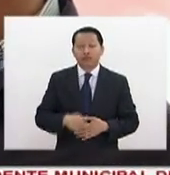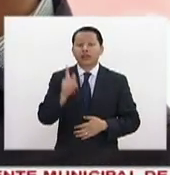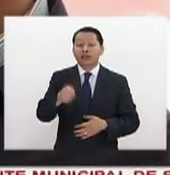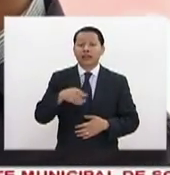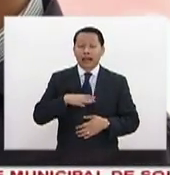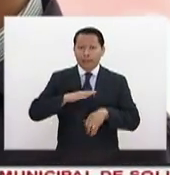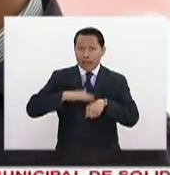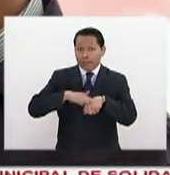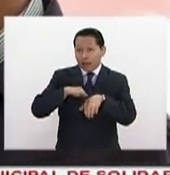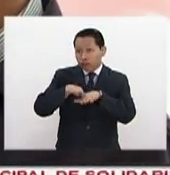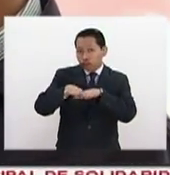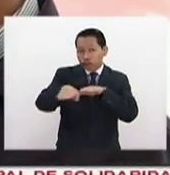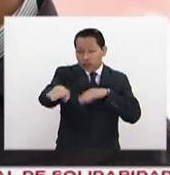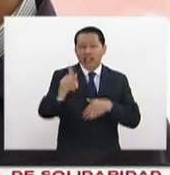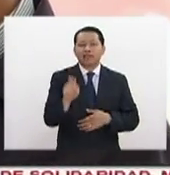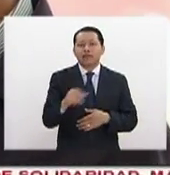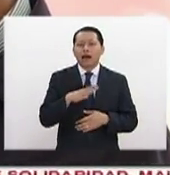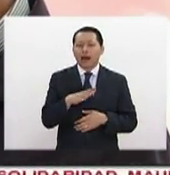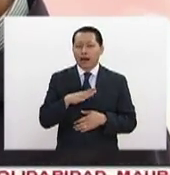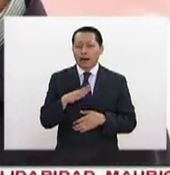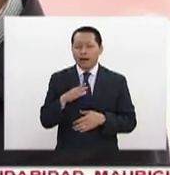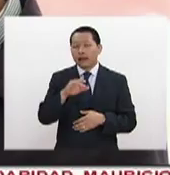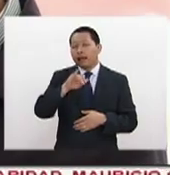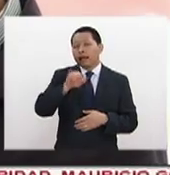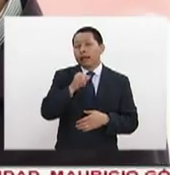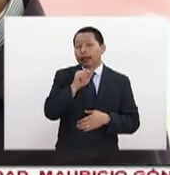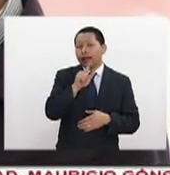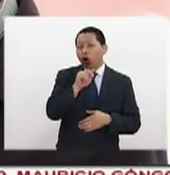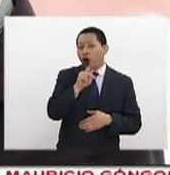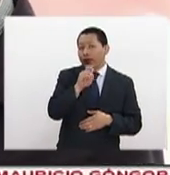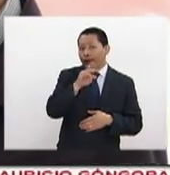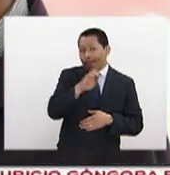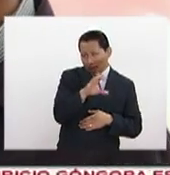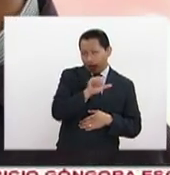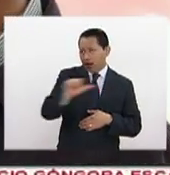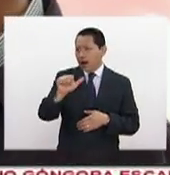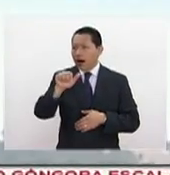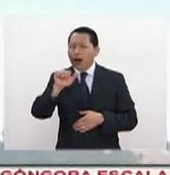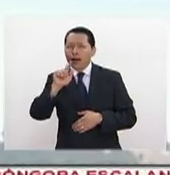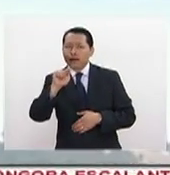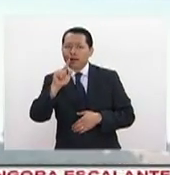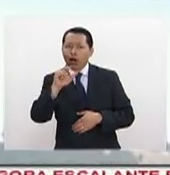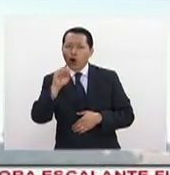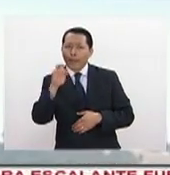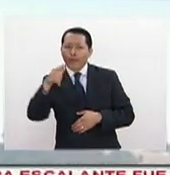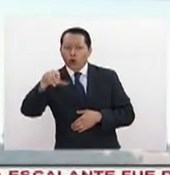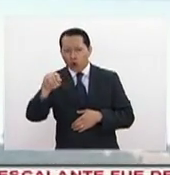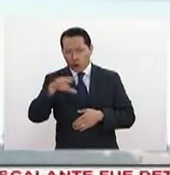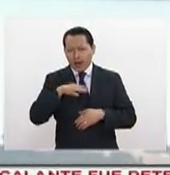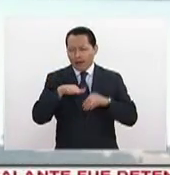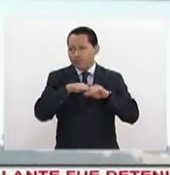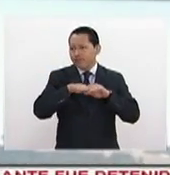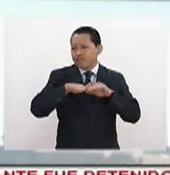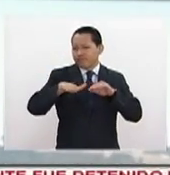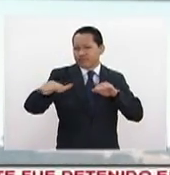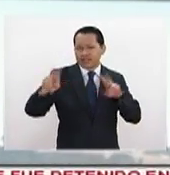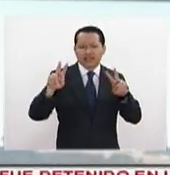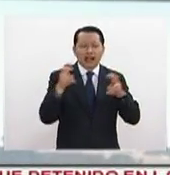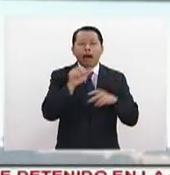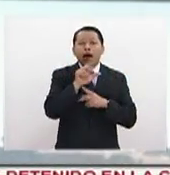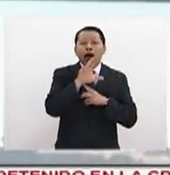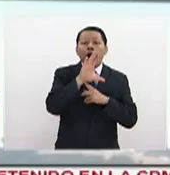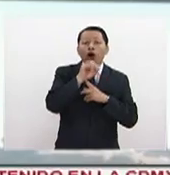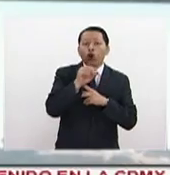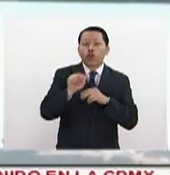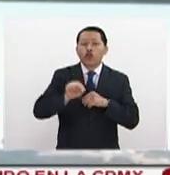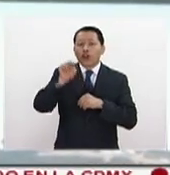ampliación del tramo que va de Jilotepec a Tlacomulco, 52 kilómetros del Arco Norte. El Arco Norte es el